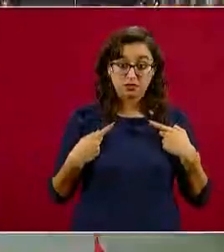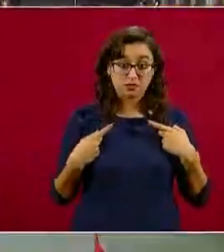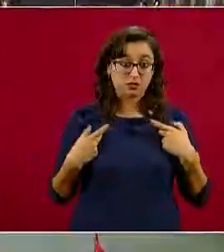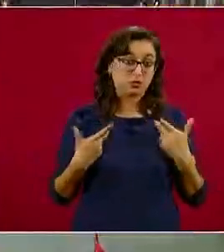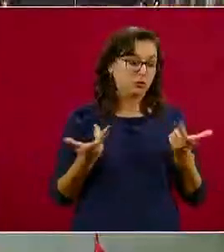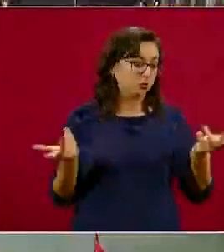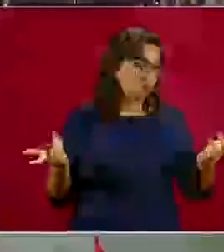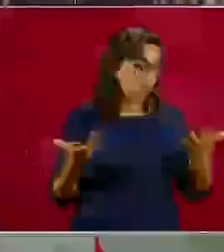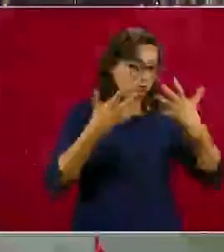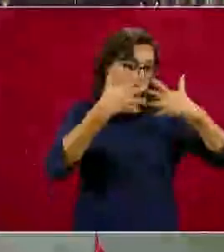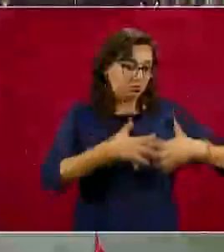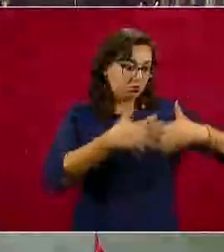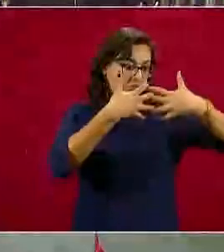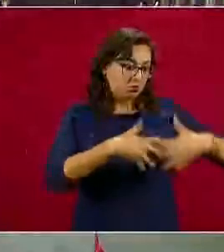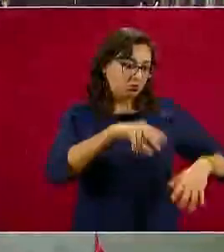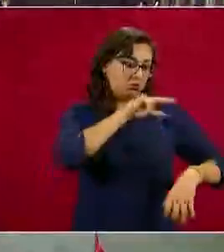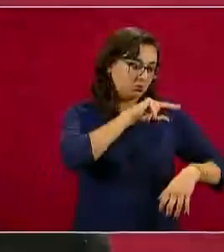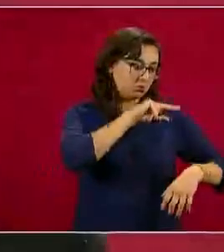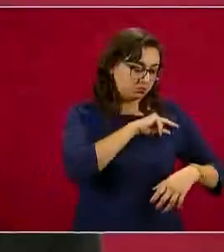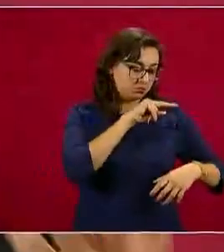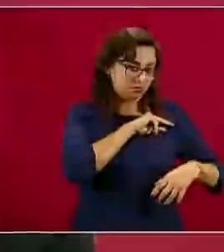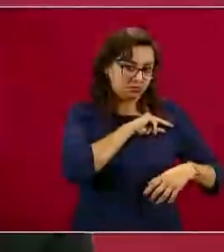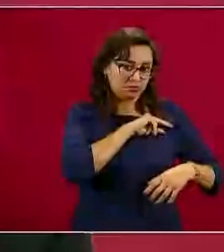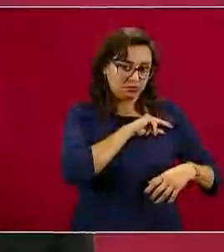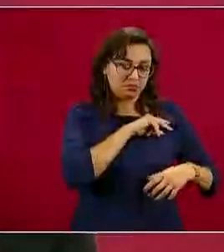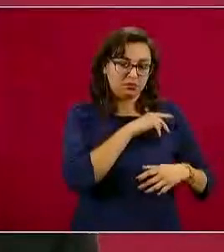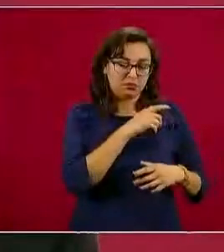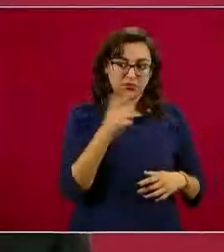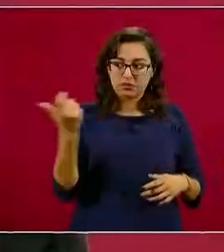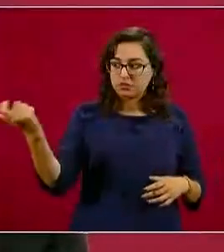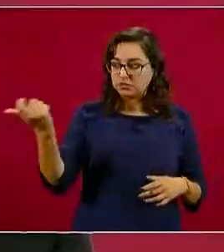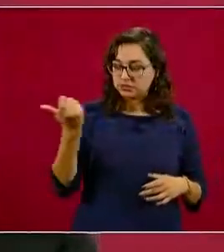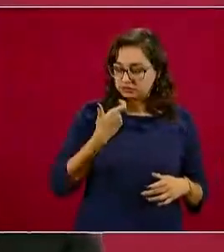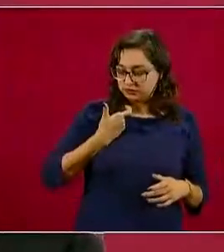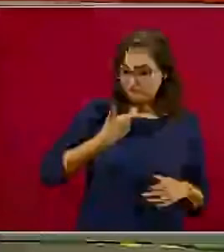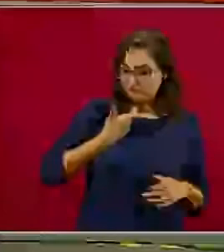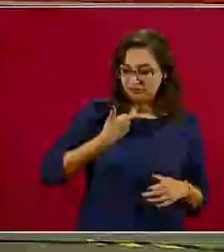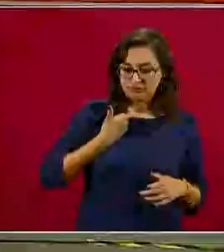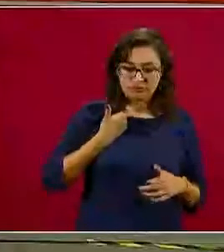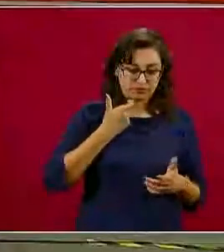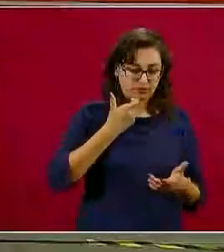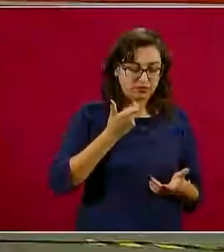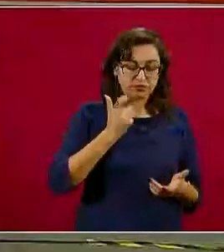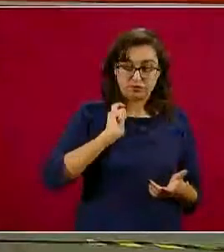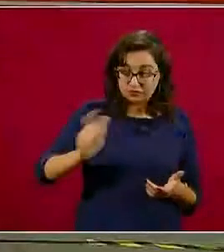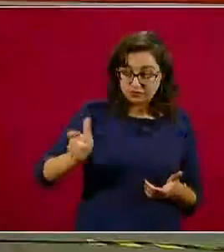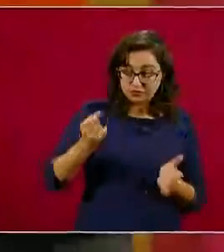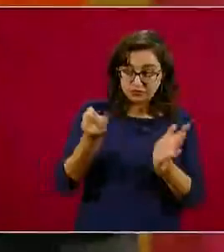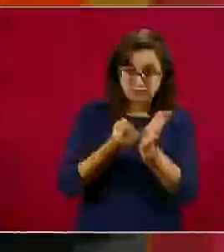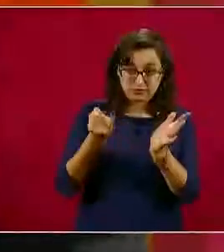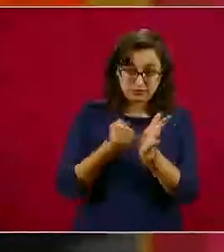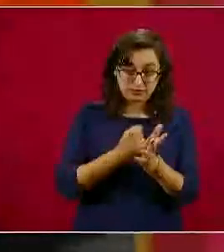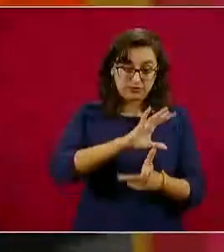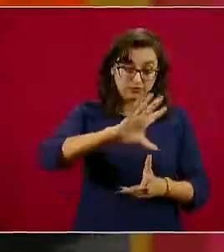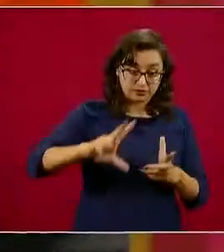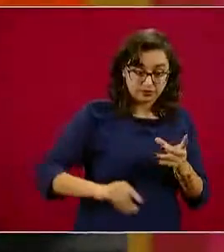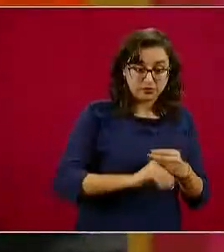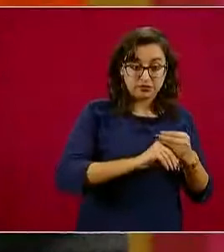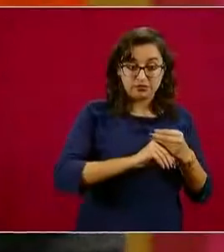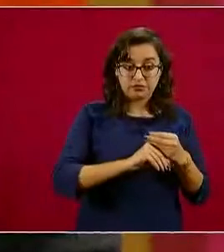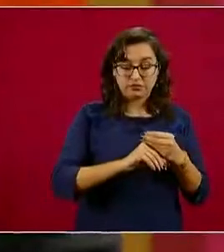bien producido por una entidad privada, puede incorporar el costo del impuesto y mantener el precio, pero más